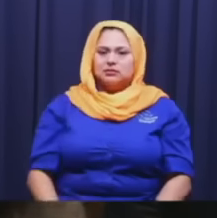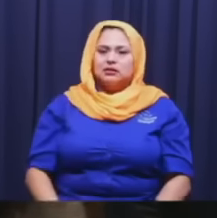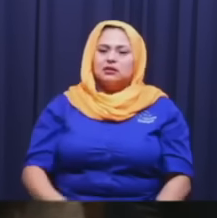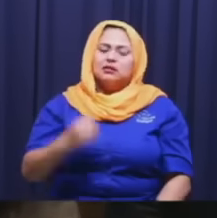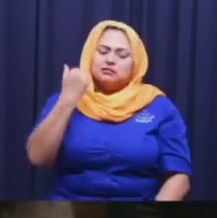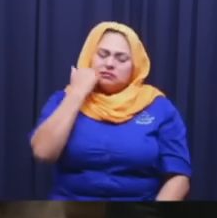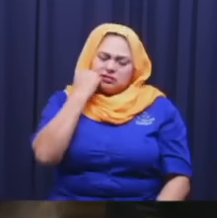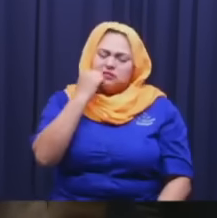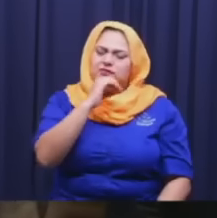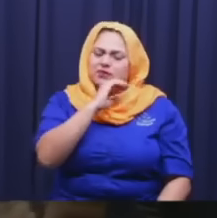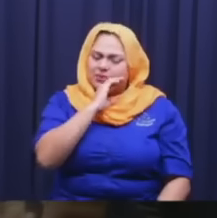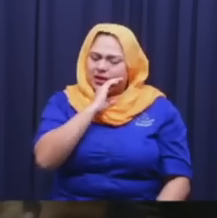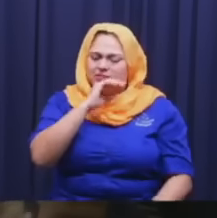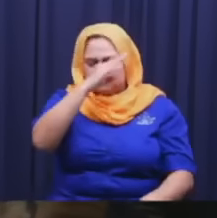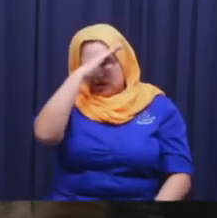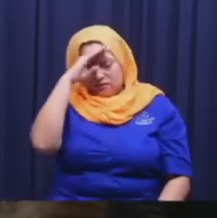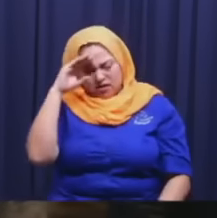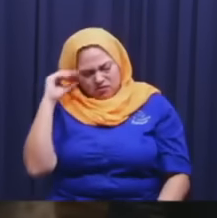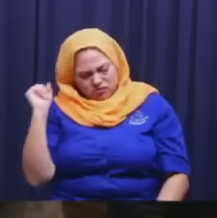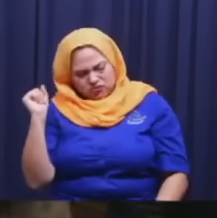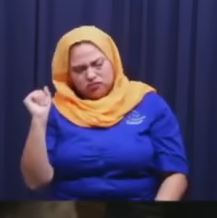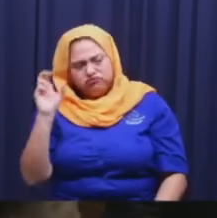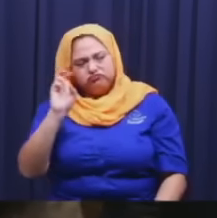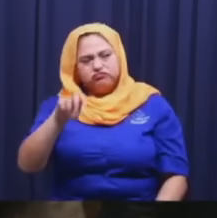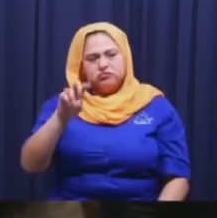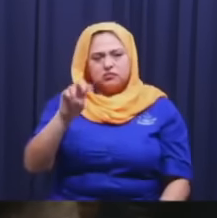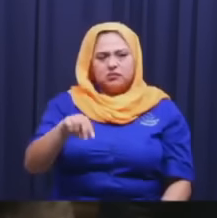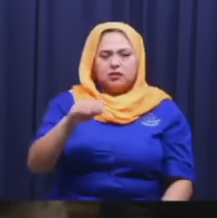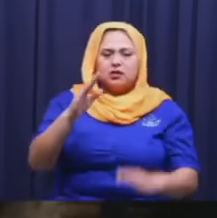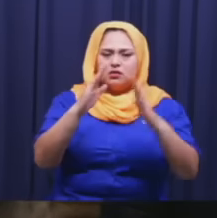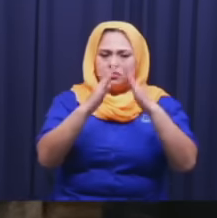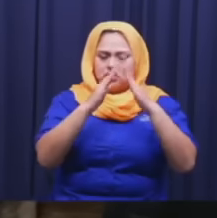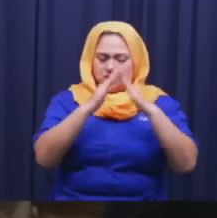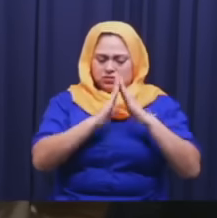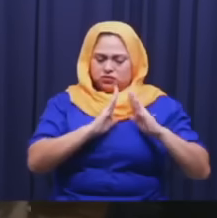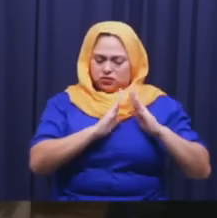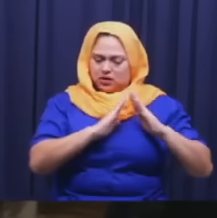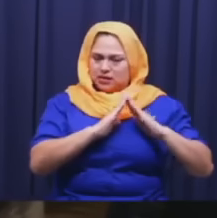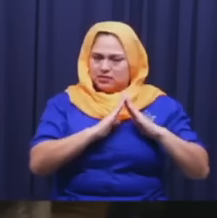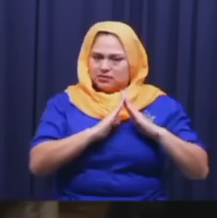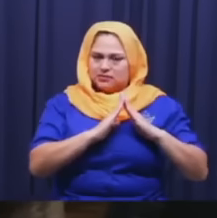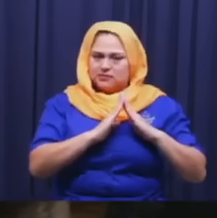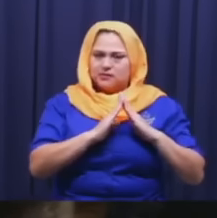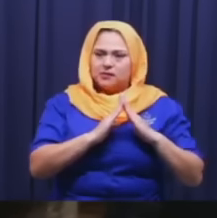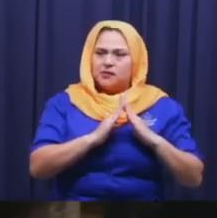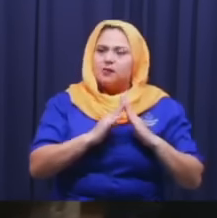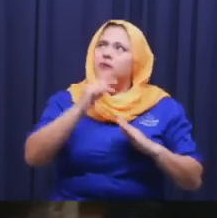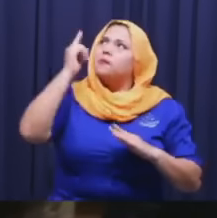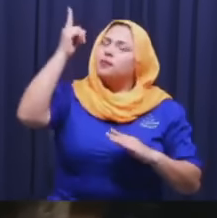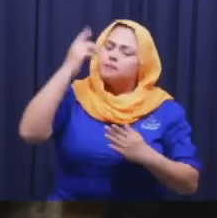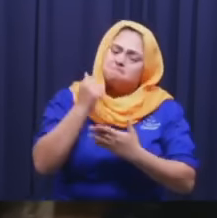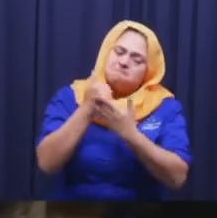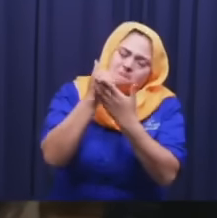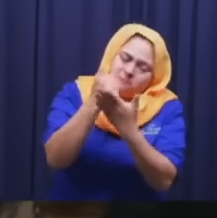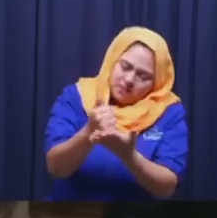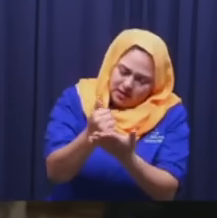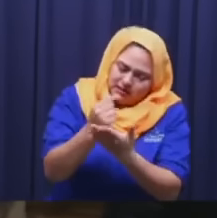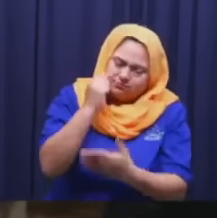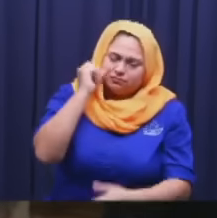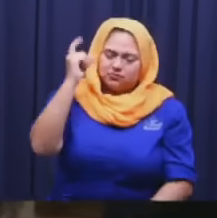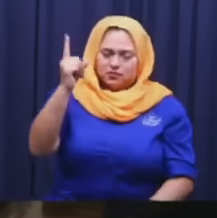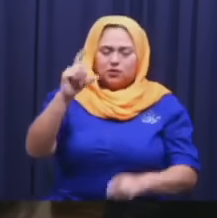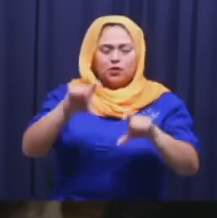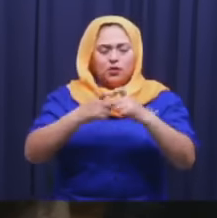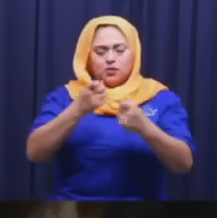de salud, de trabajo, necesidades en los hogares. Señor, interviene tú, Señor,